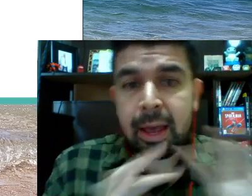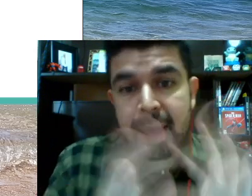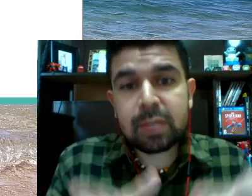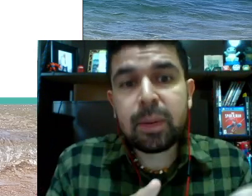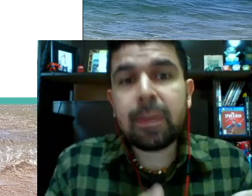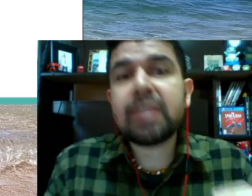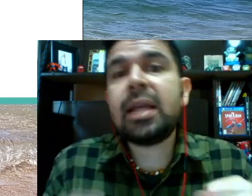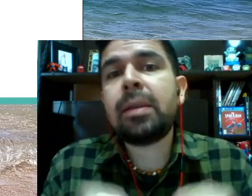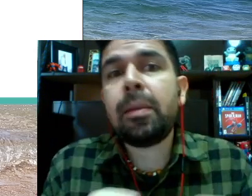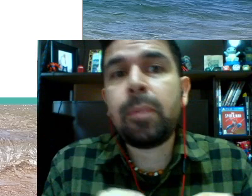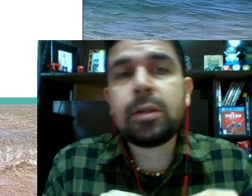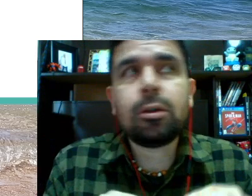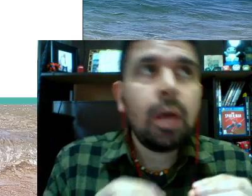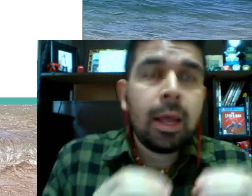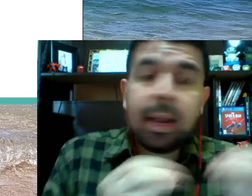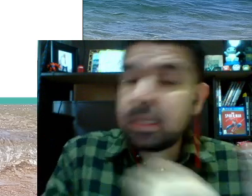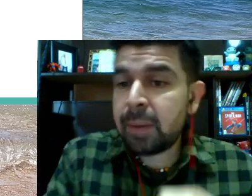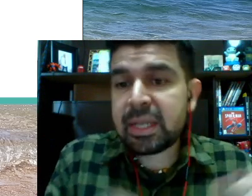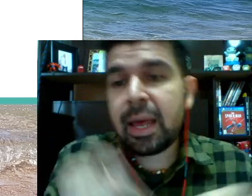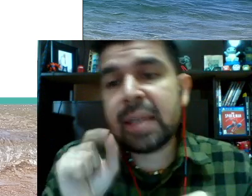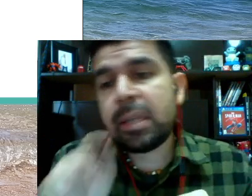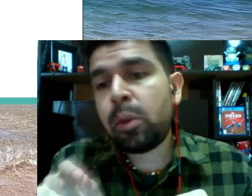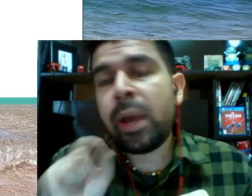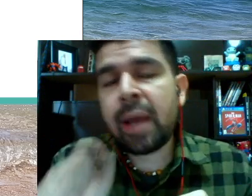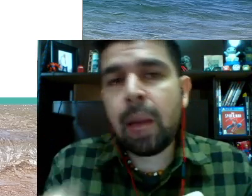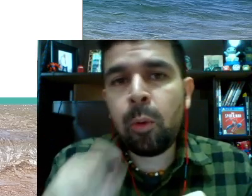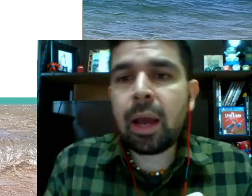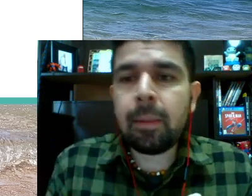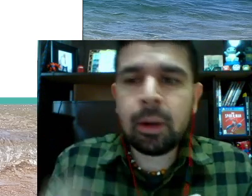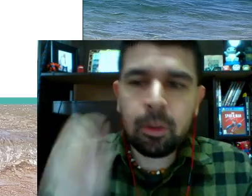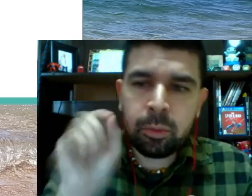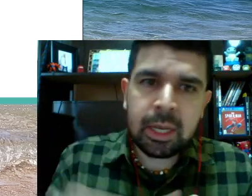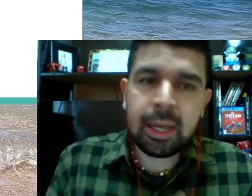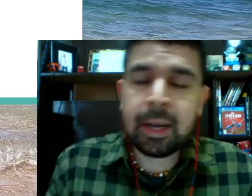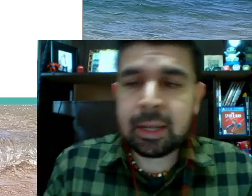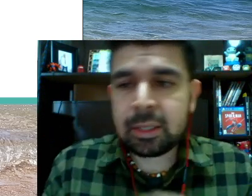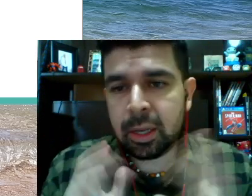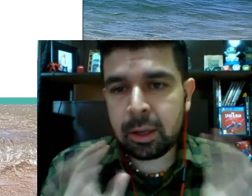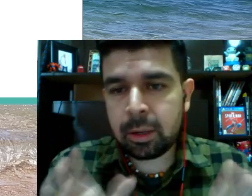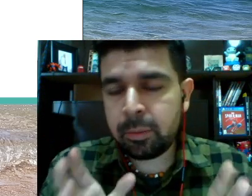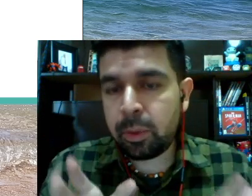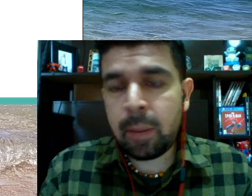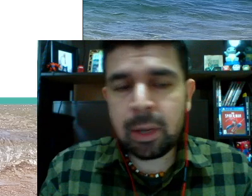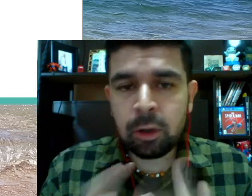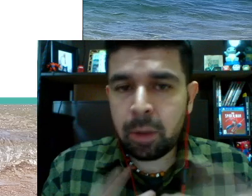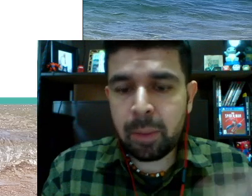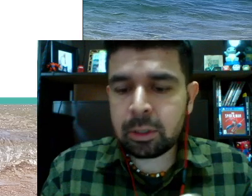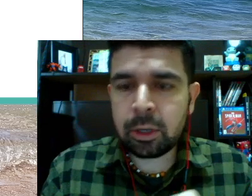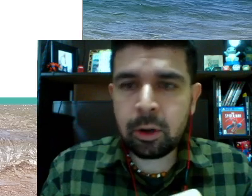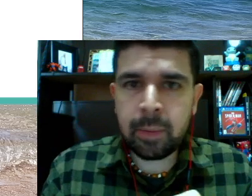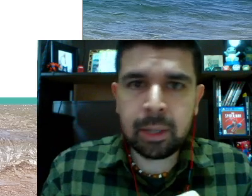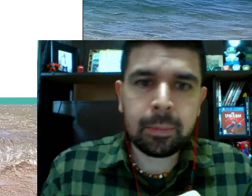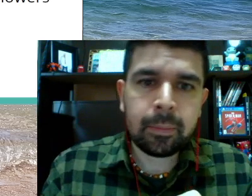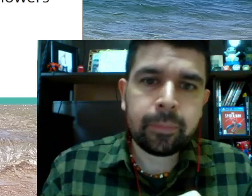estas palabras ya las haya puesto la semana pasada excepto wake up wake up lo puse en este programa no lo había puesto